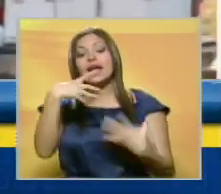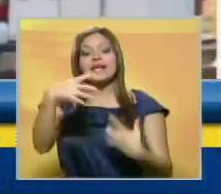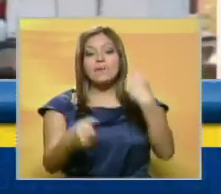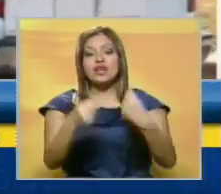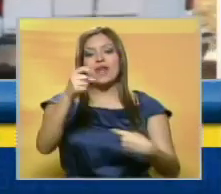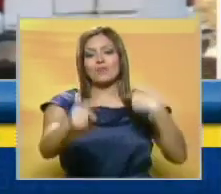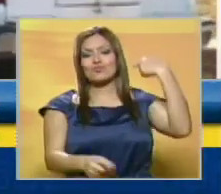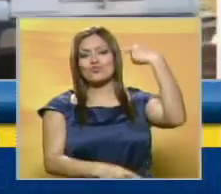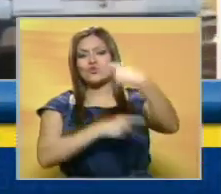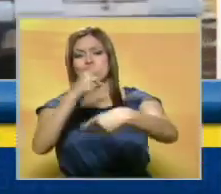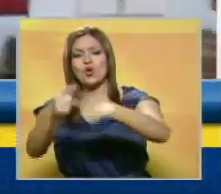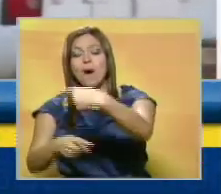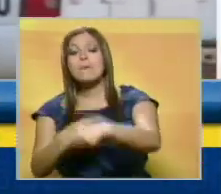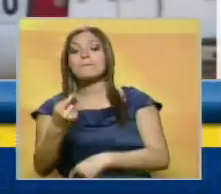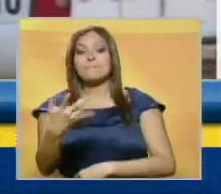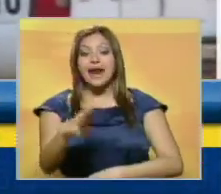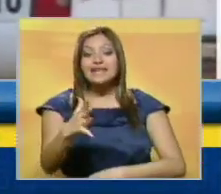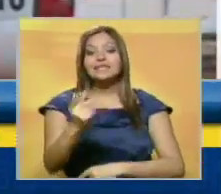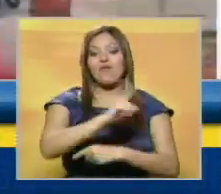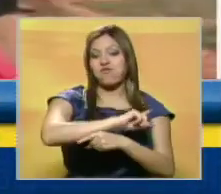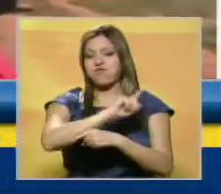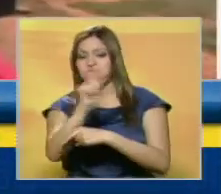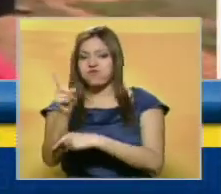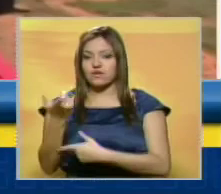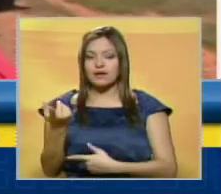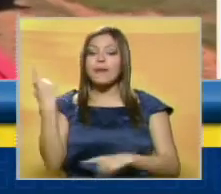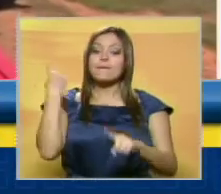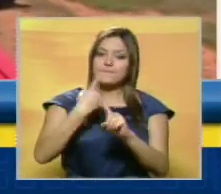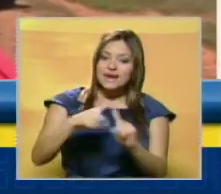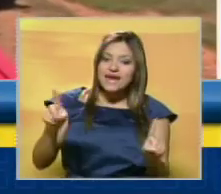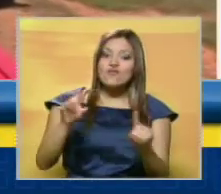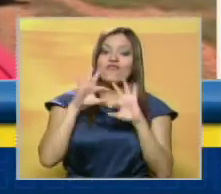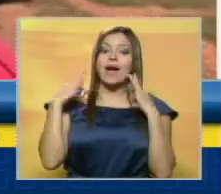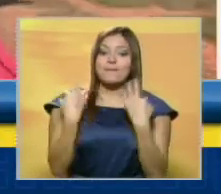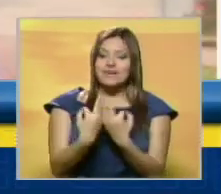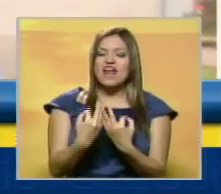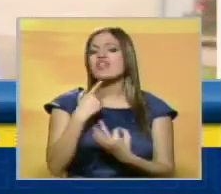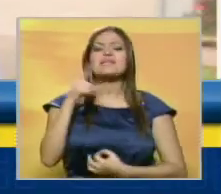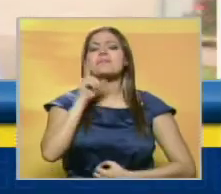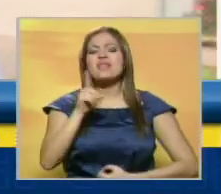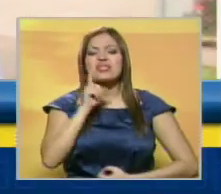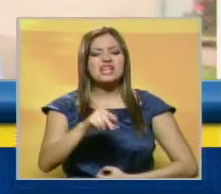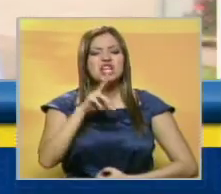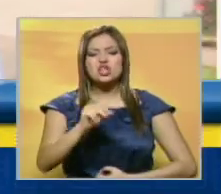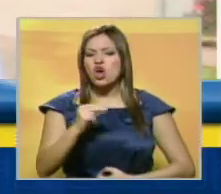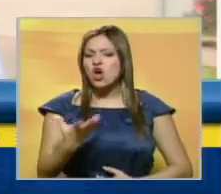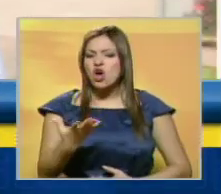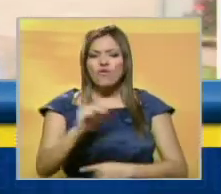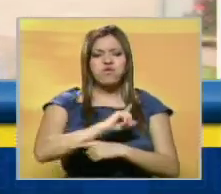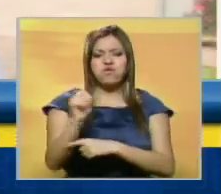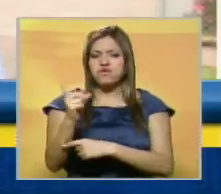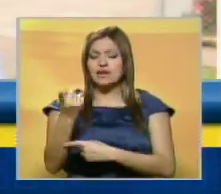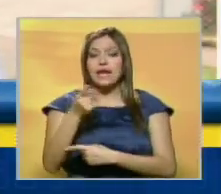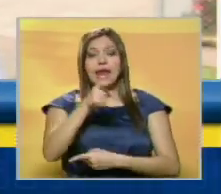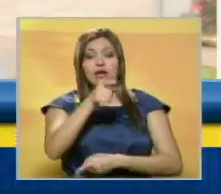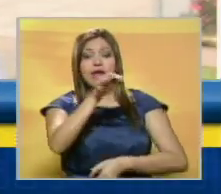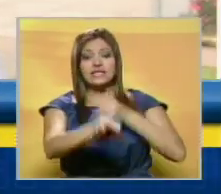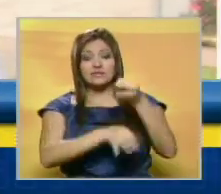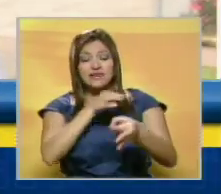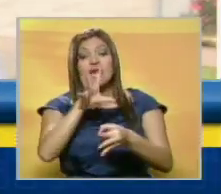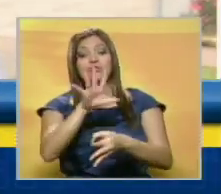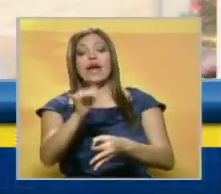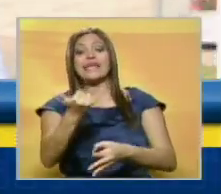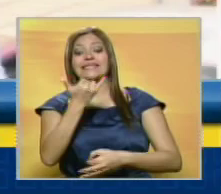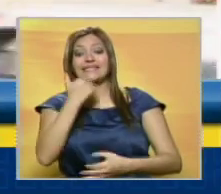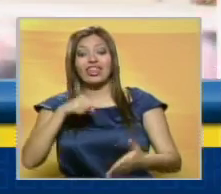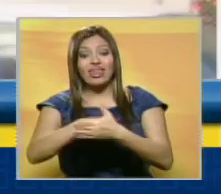se volcó presuntamente por exceso de velocidad. Sin embargo, los familiares desmienten esta información, pues aseguran que el